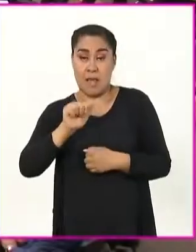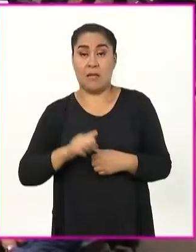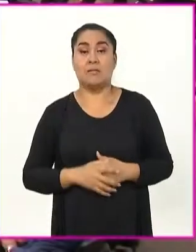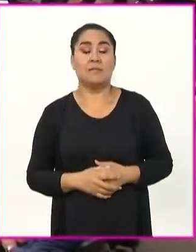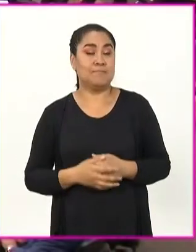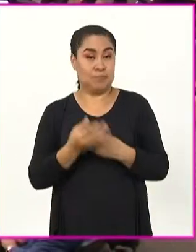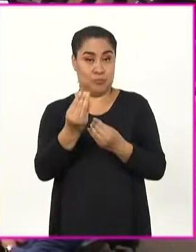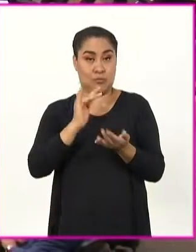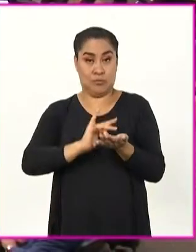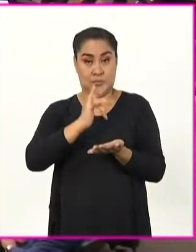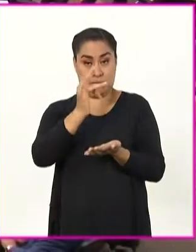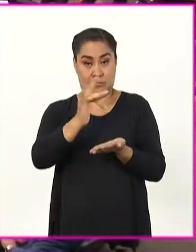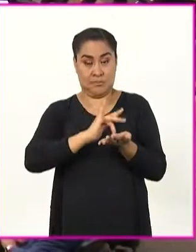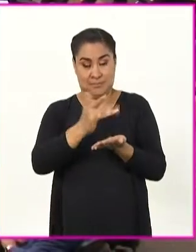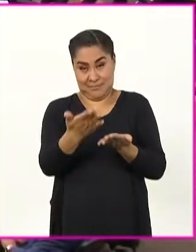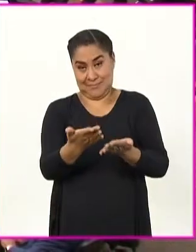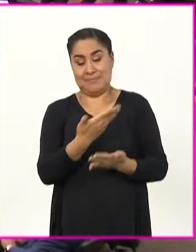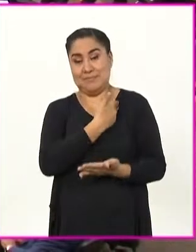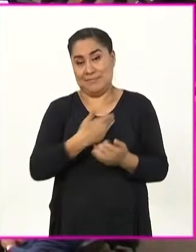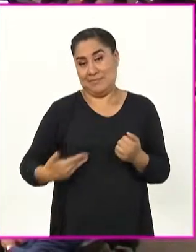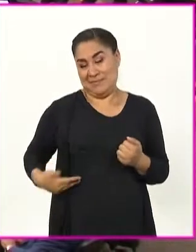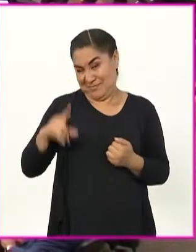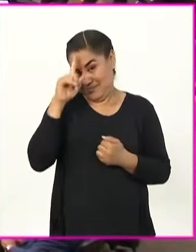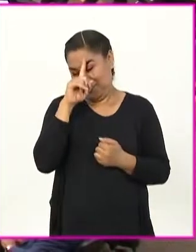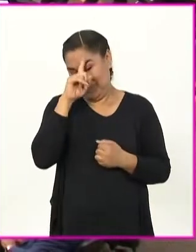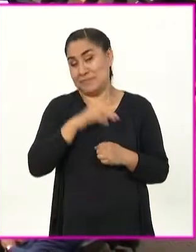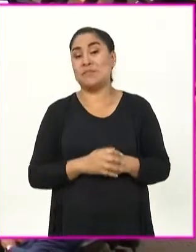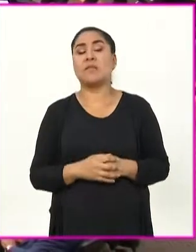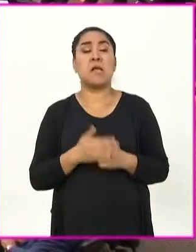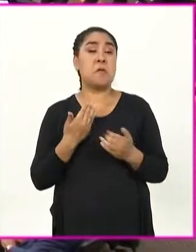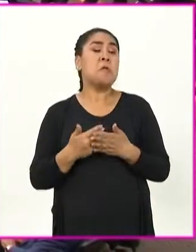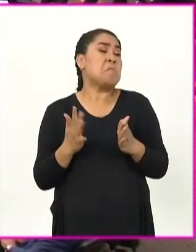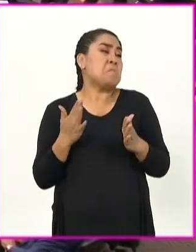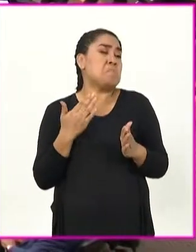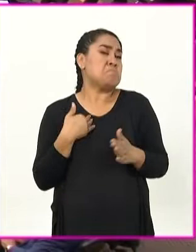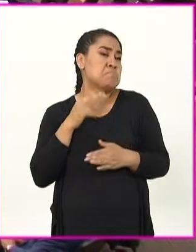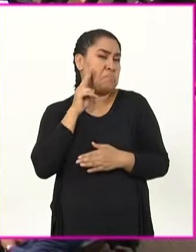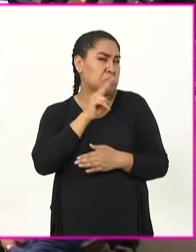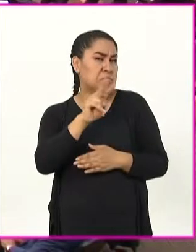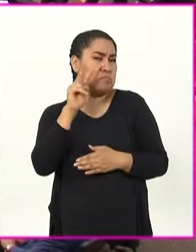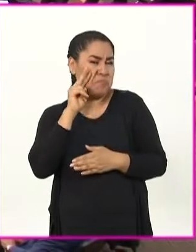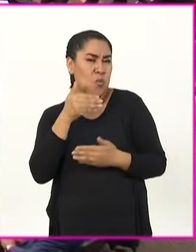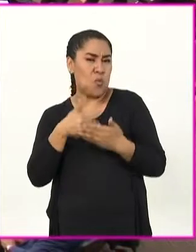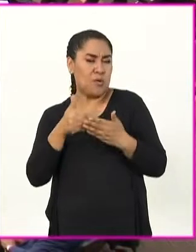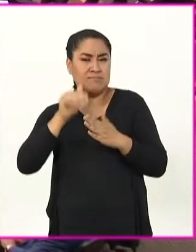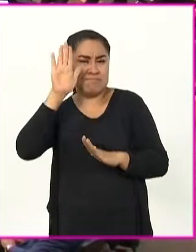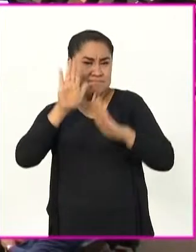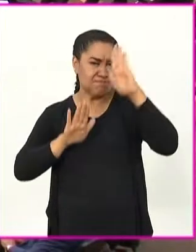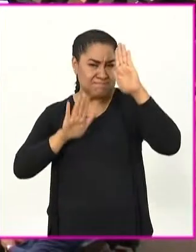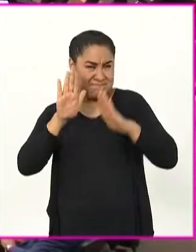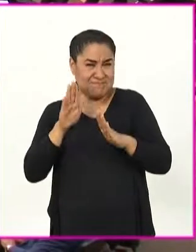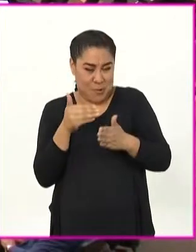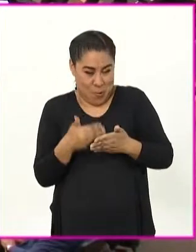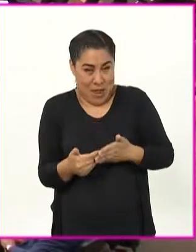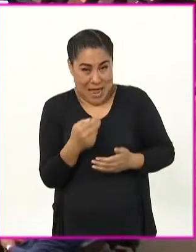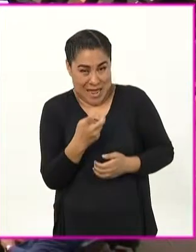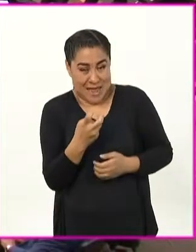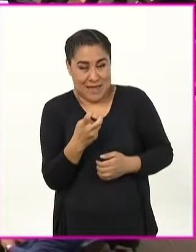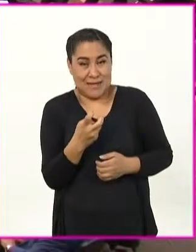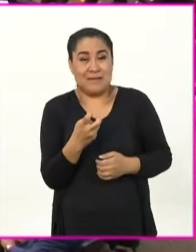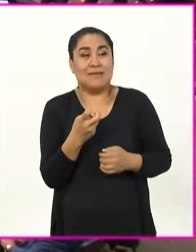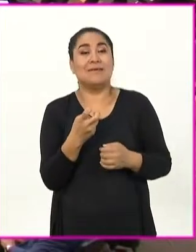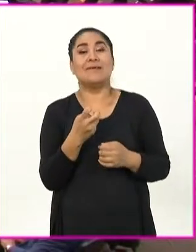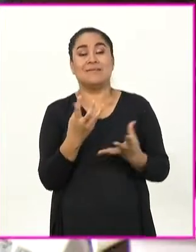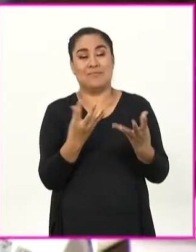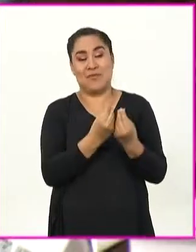muchas gracias consejero presidente creo que sin duda han sido varios los pronunciamientos que se han tenido desde estas autoridades de los